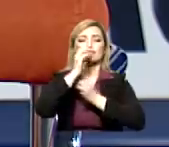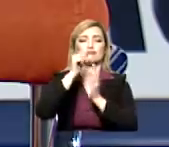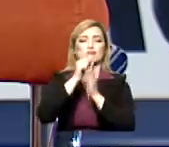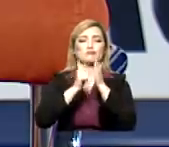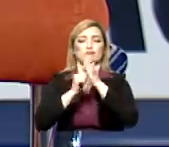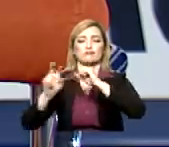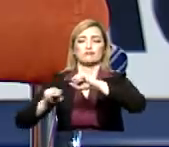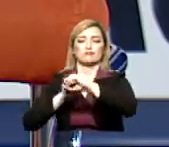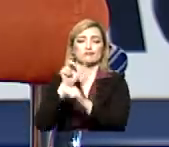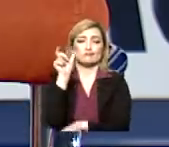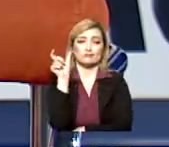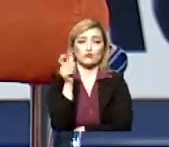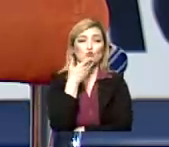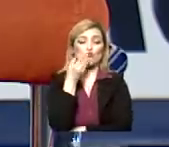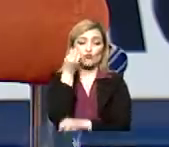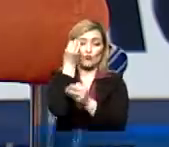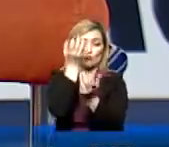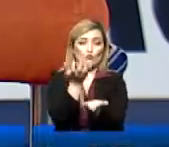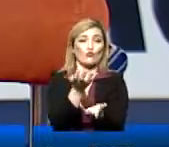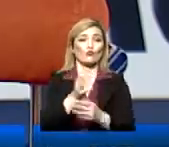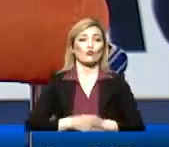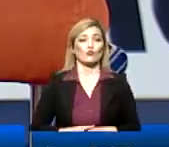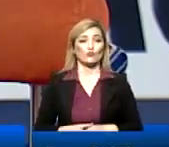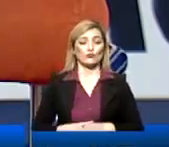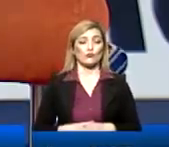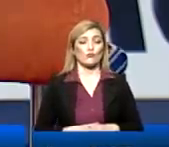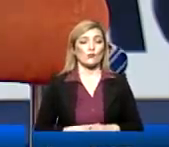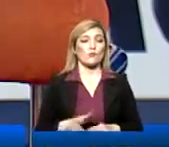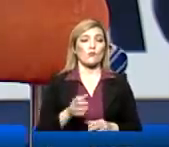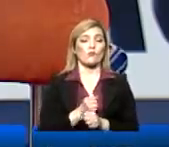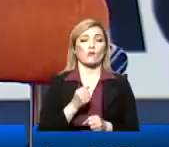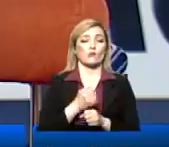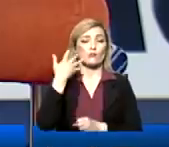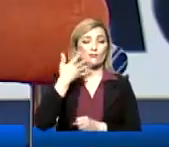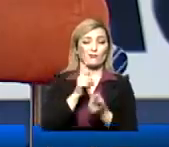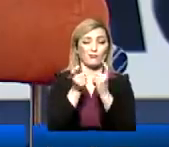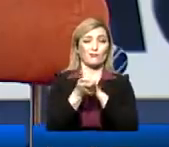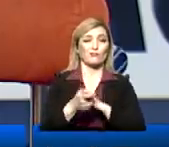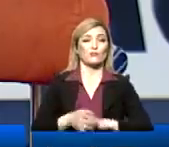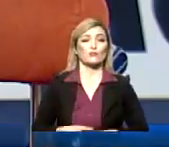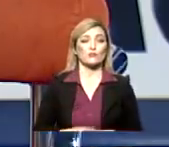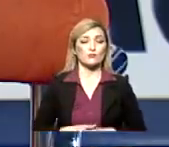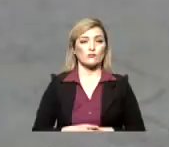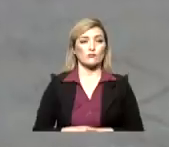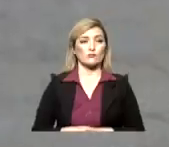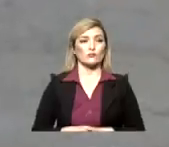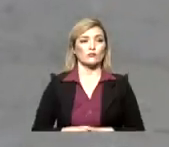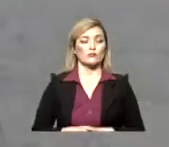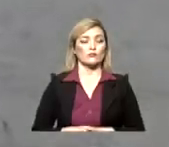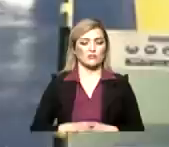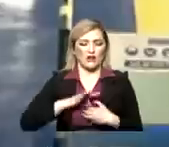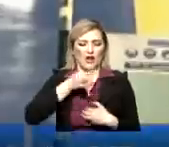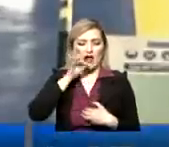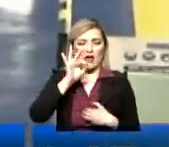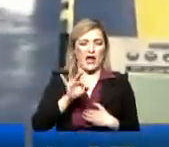Agencia Nacional de Tránsito a través de un comunicado. Para ello realizaron una recalendarización. La pandemia obligó